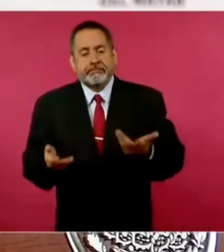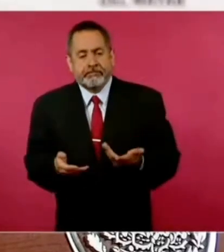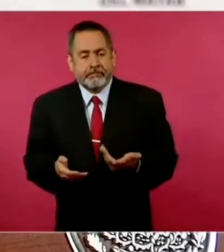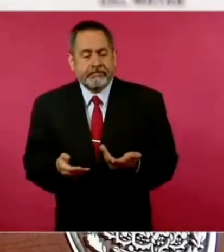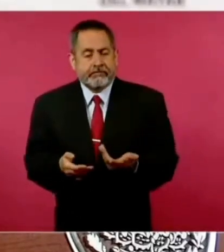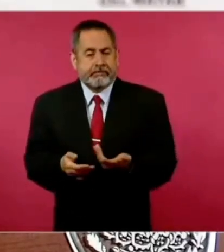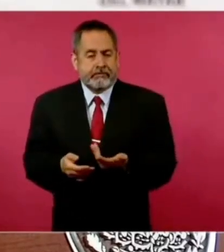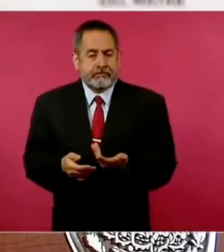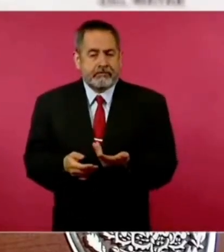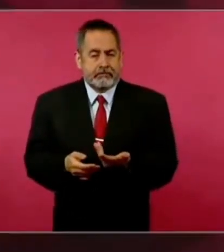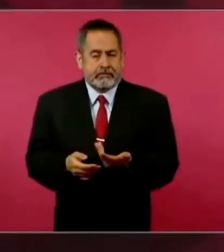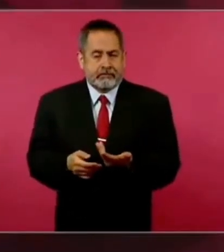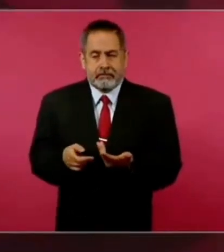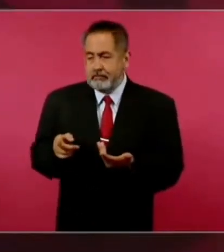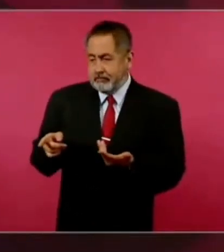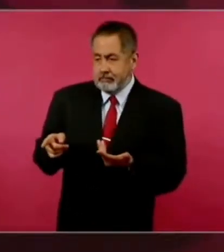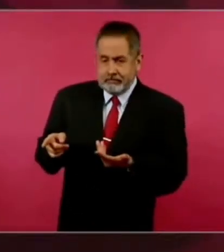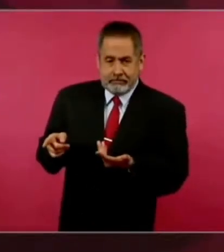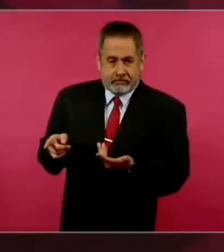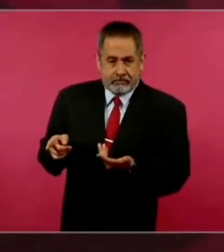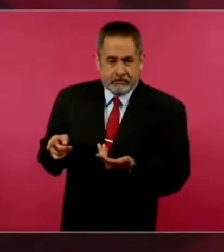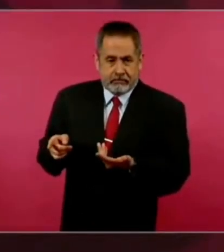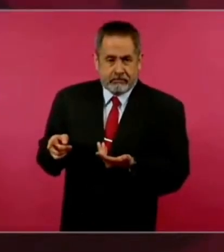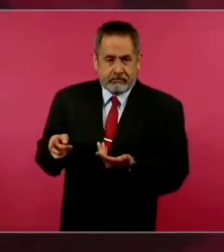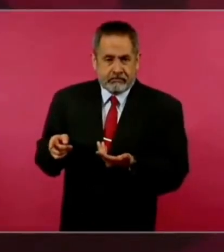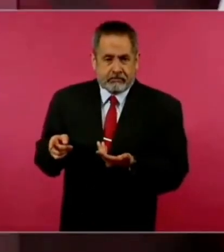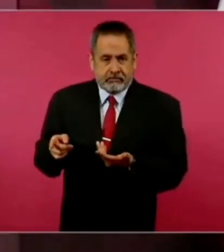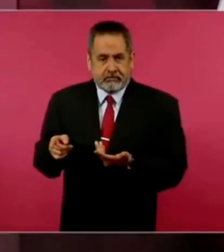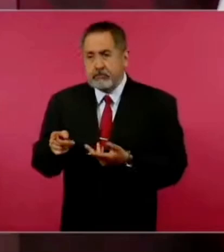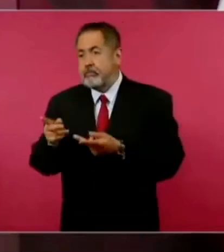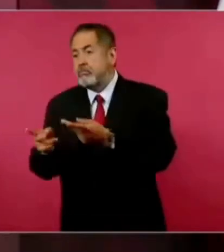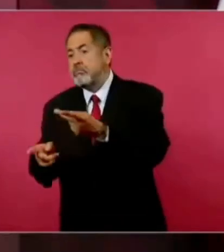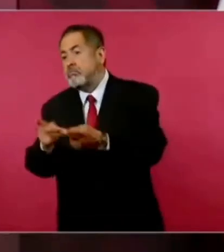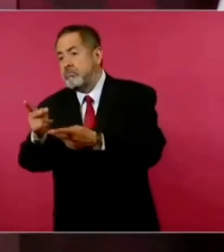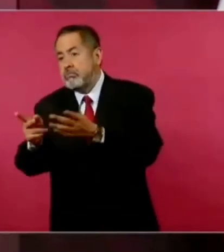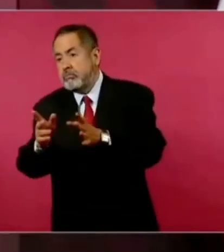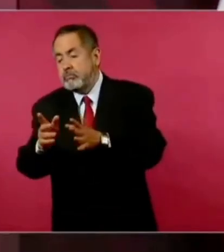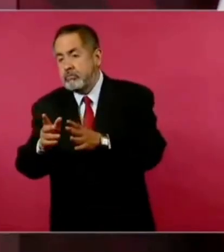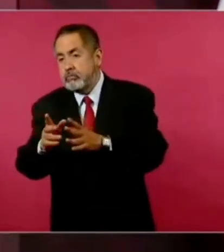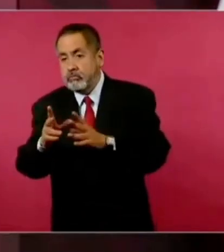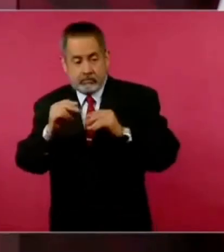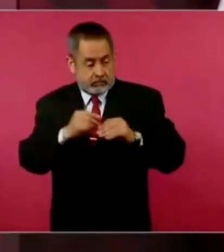si no afectan los ingresos del gobierno.